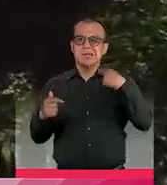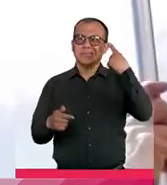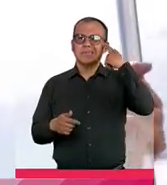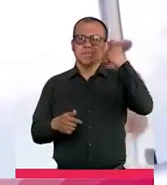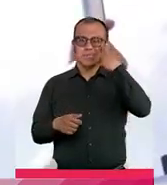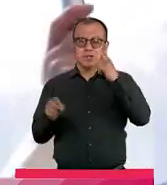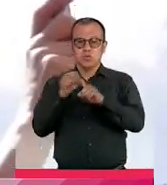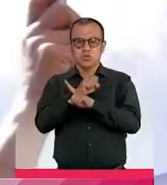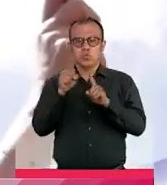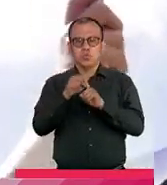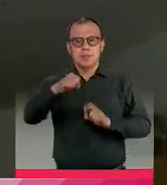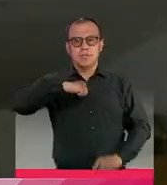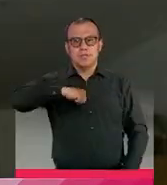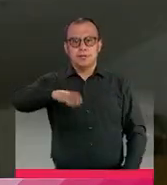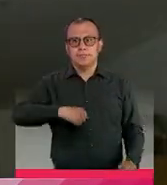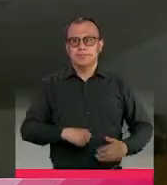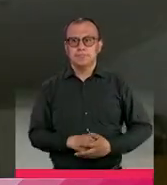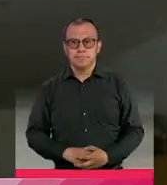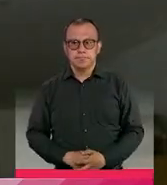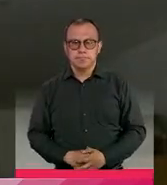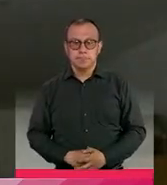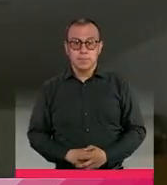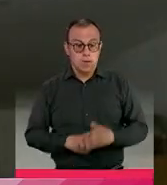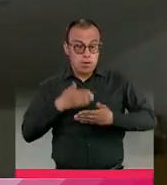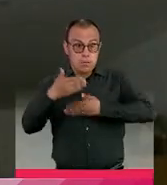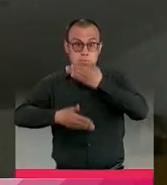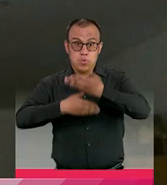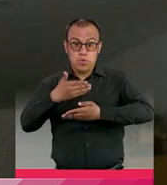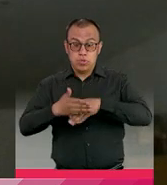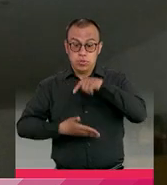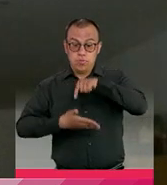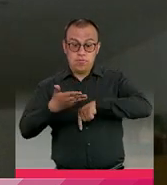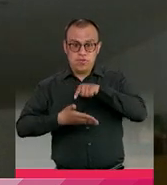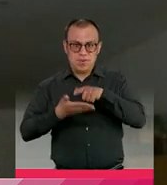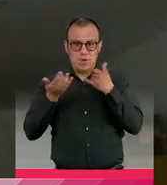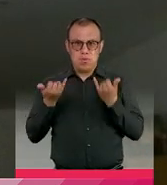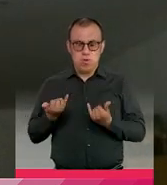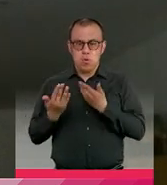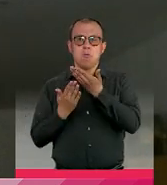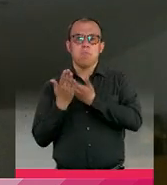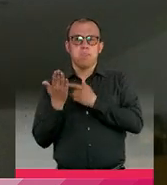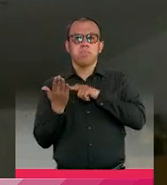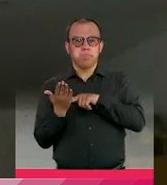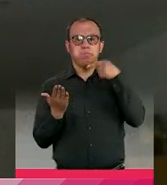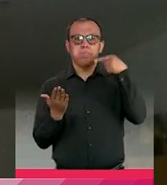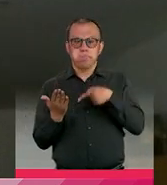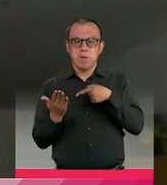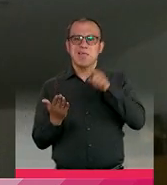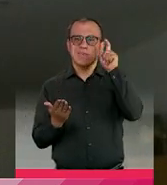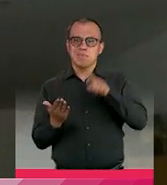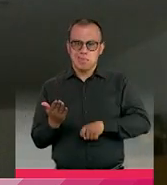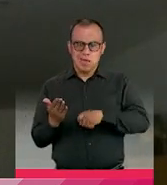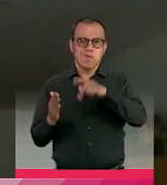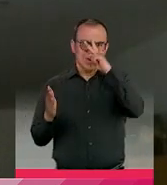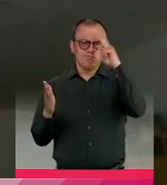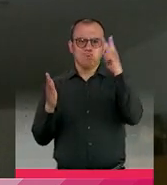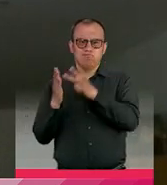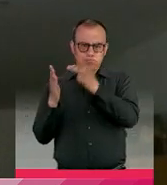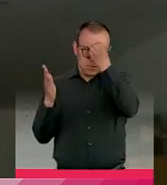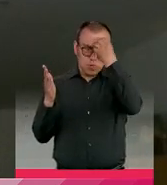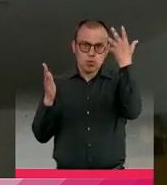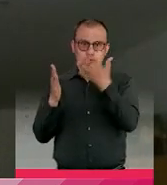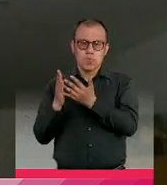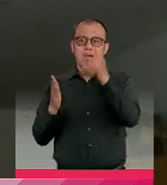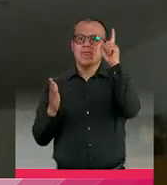estado social de derecho mientras el fallo esté en firme como lo está ese fallo tiene que ser obedecido las órdenes que